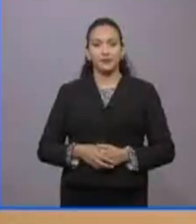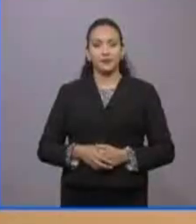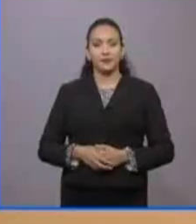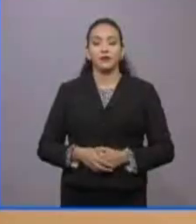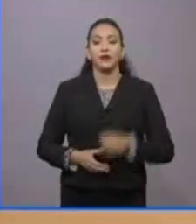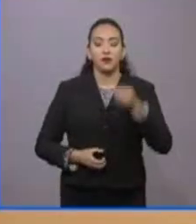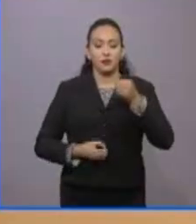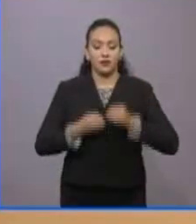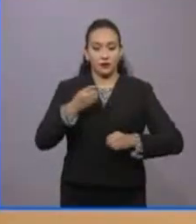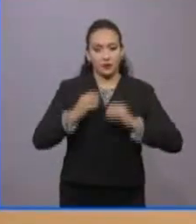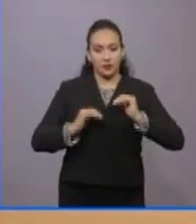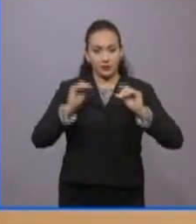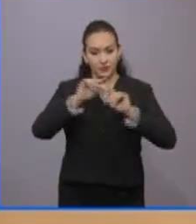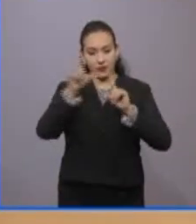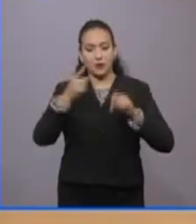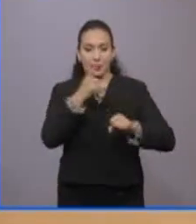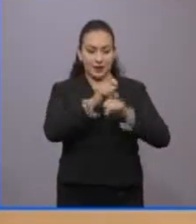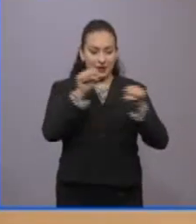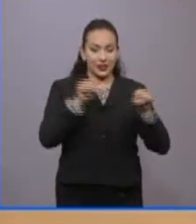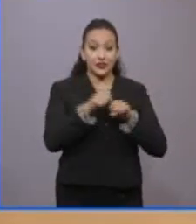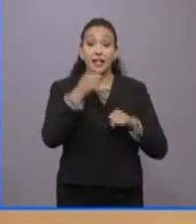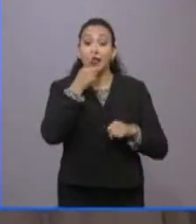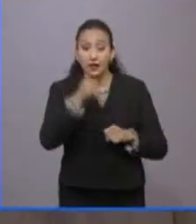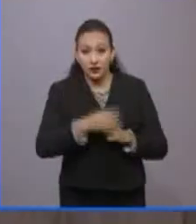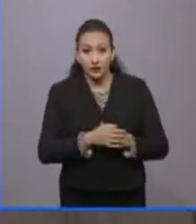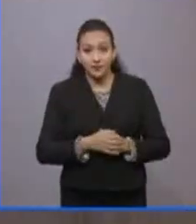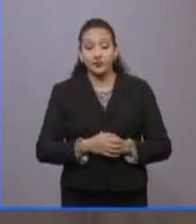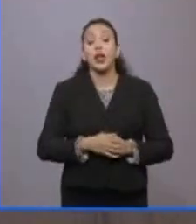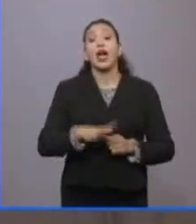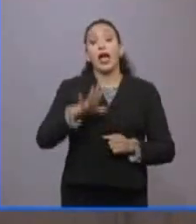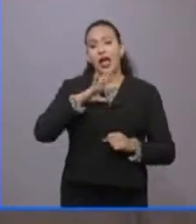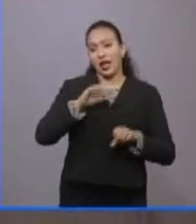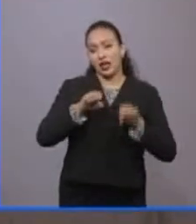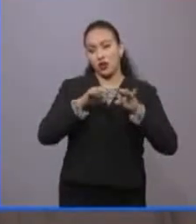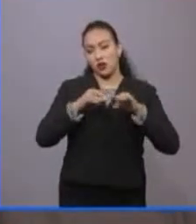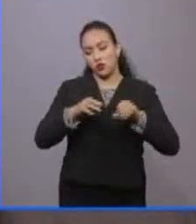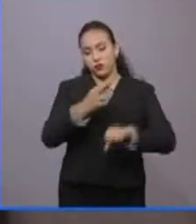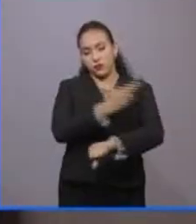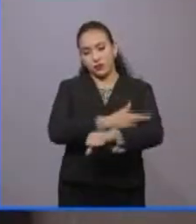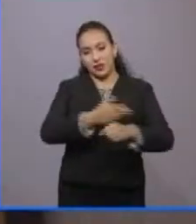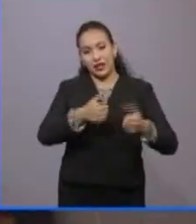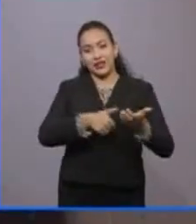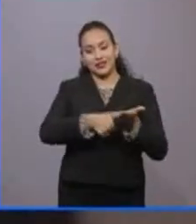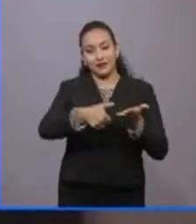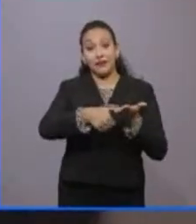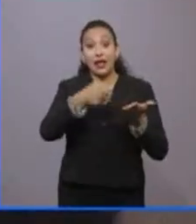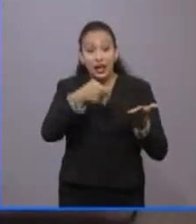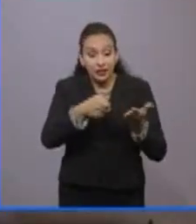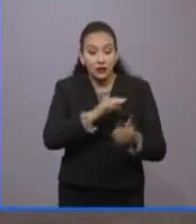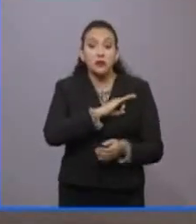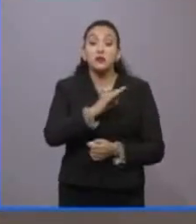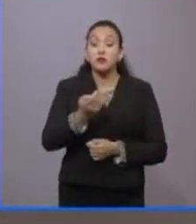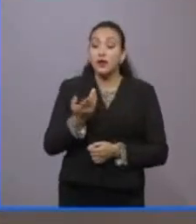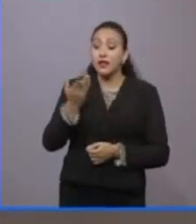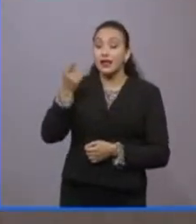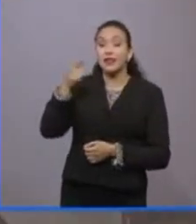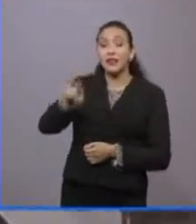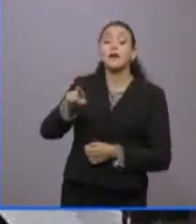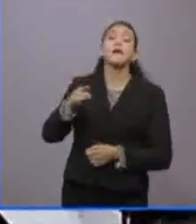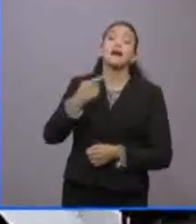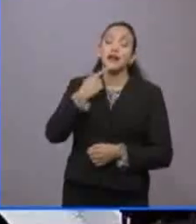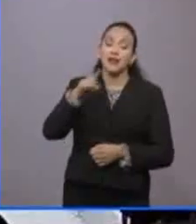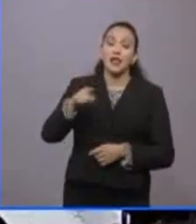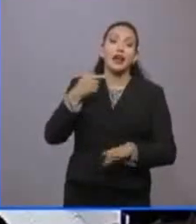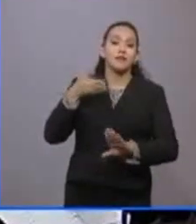La primera sala de la Corte determinó que la vía ordinaria civil es la procedente para demandar en lo personal a un médico a